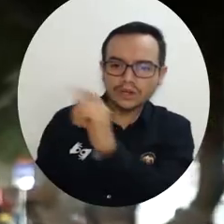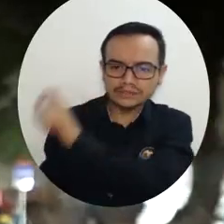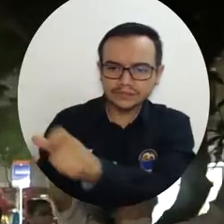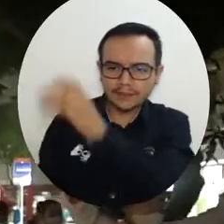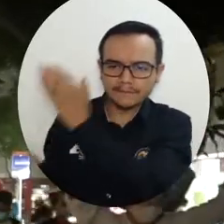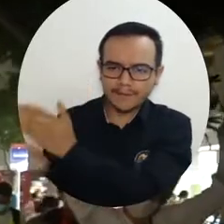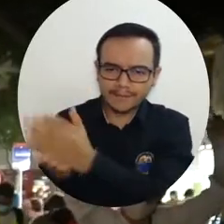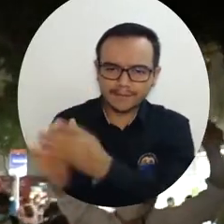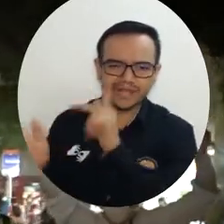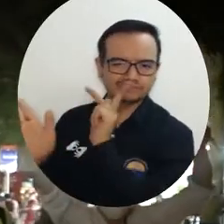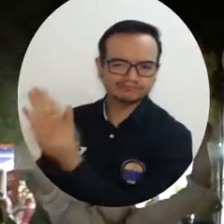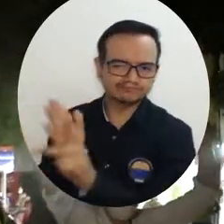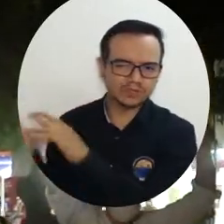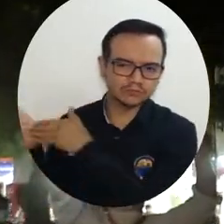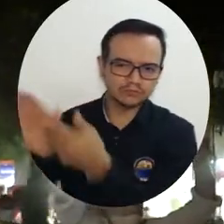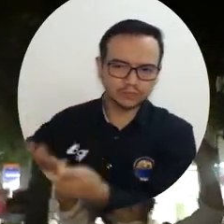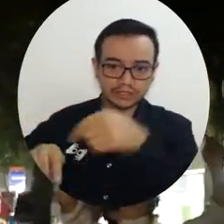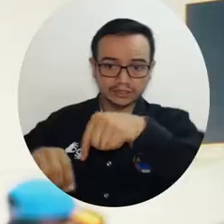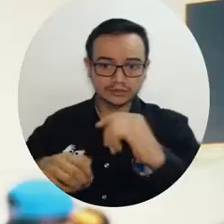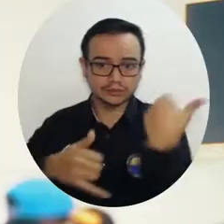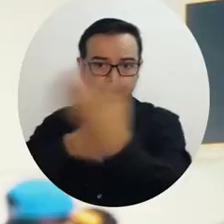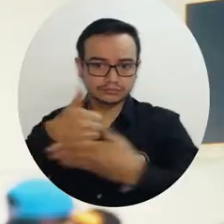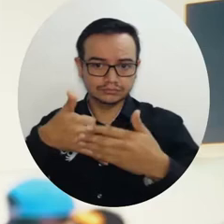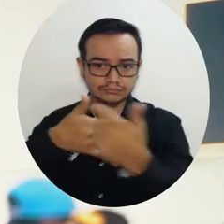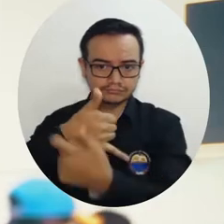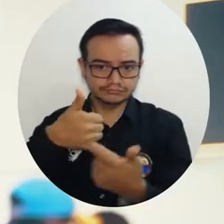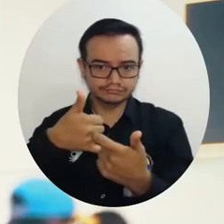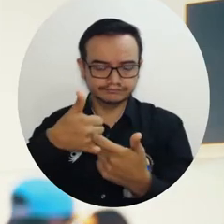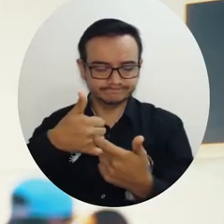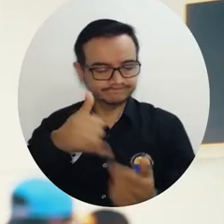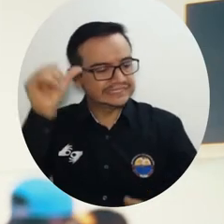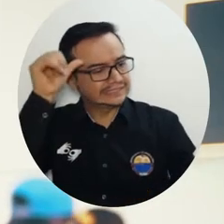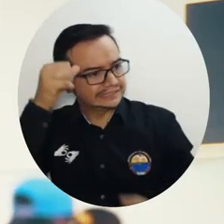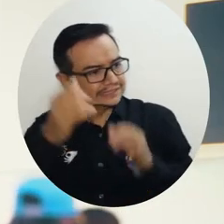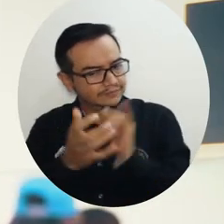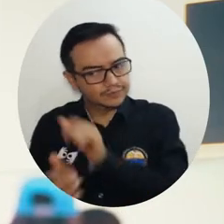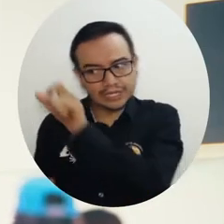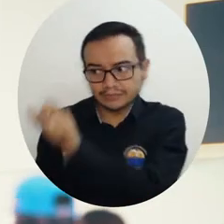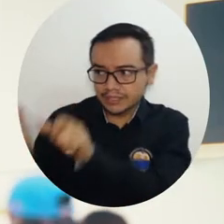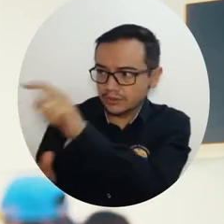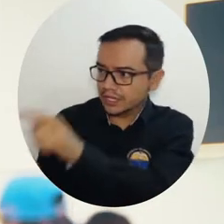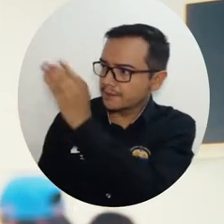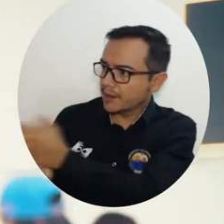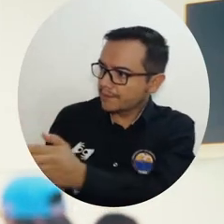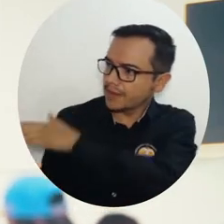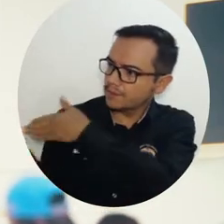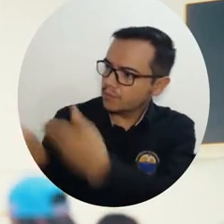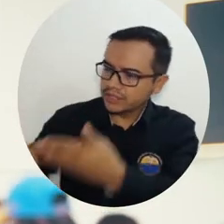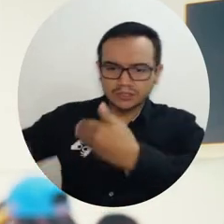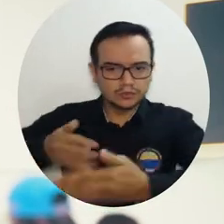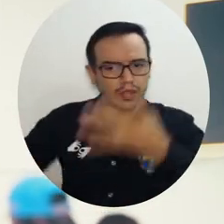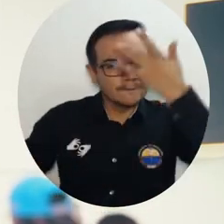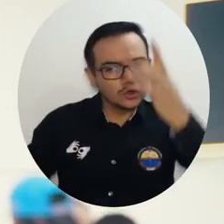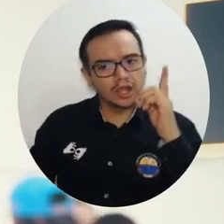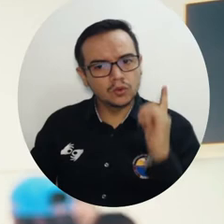recientes manifestaciones en Colombia. Esto es en representación a todas las personas que lamentablemente dejaron de luchar, indistintamente